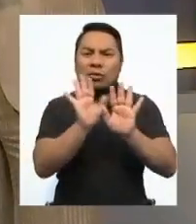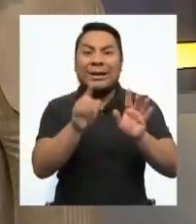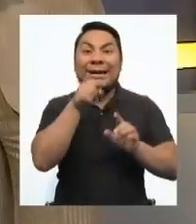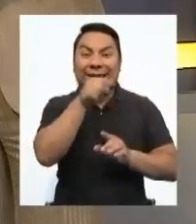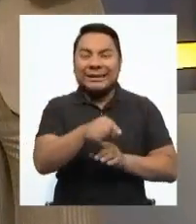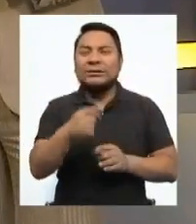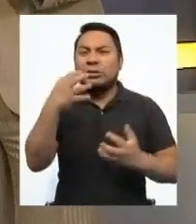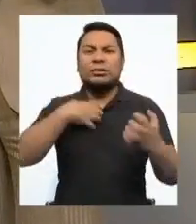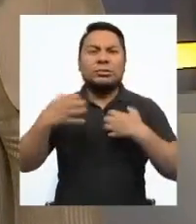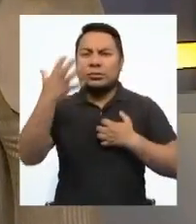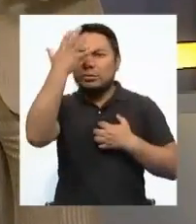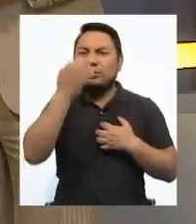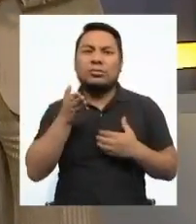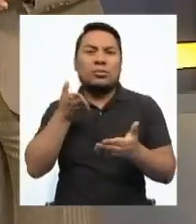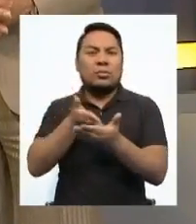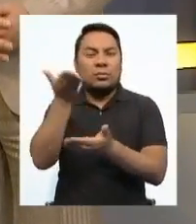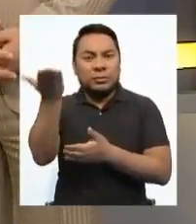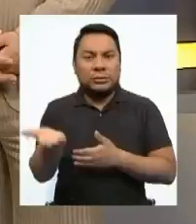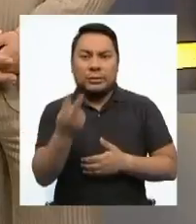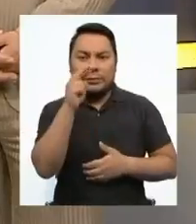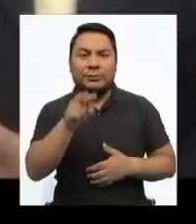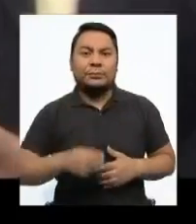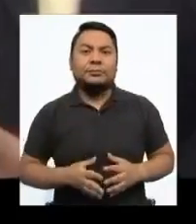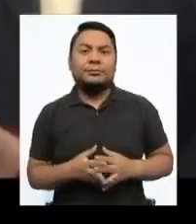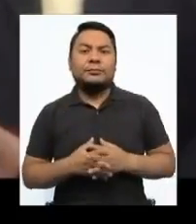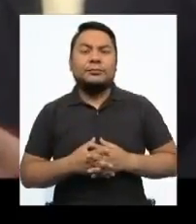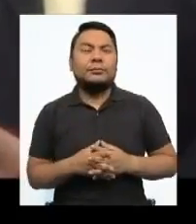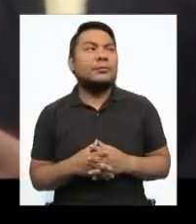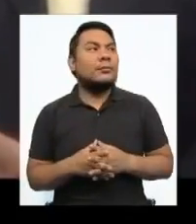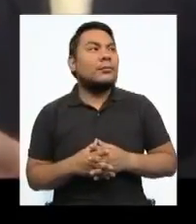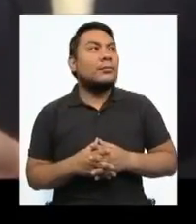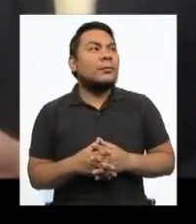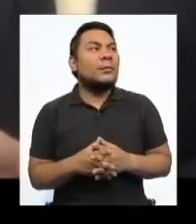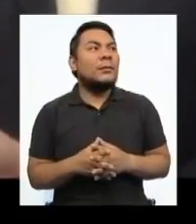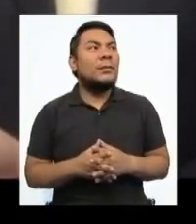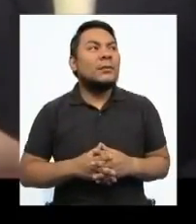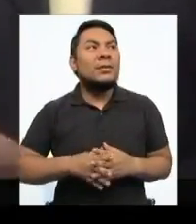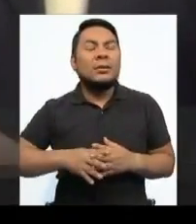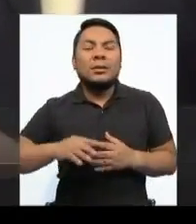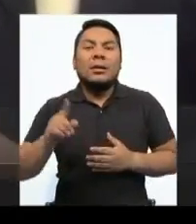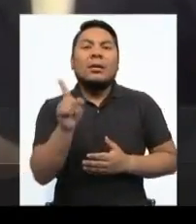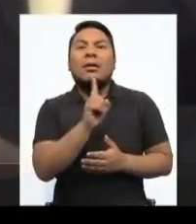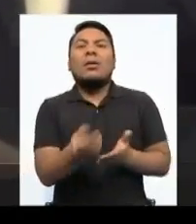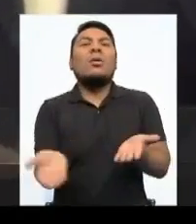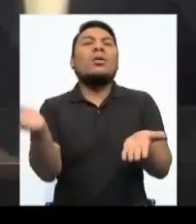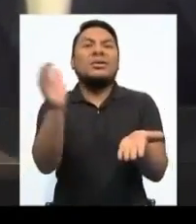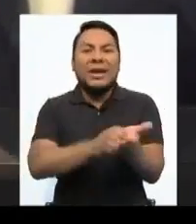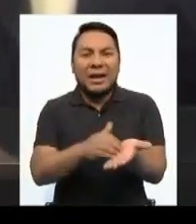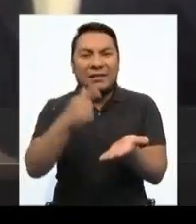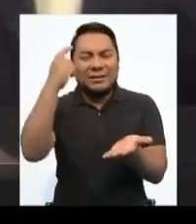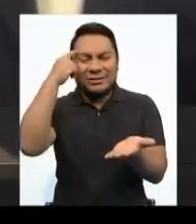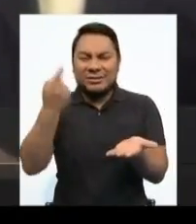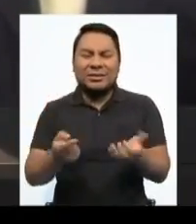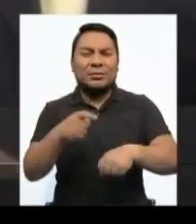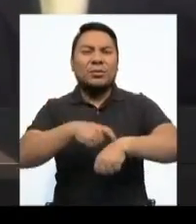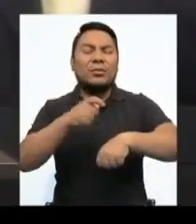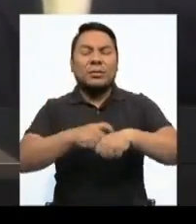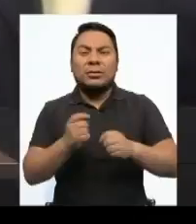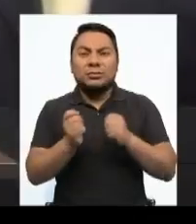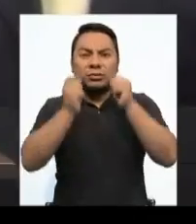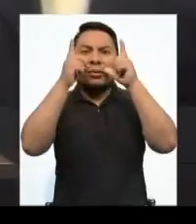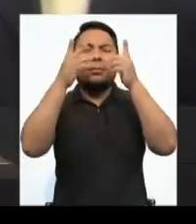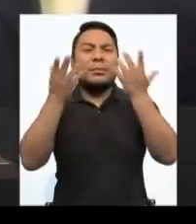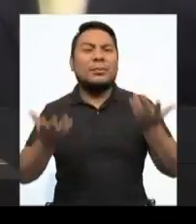que va a apelar este fallo. Aquí el detalle. No pensé volver a pasar un momento tan